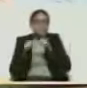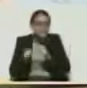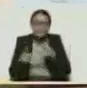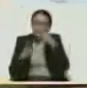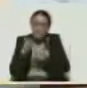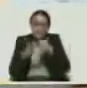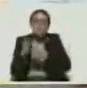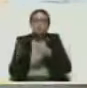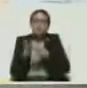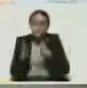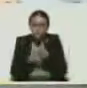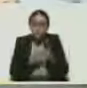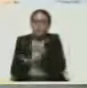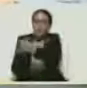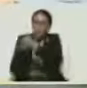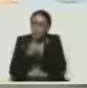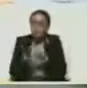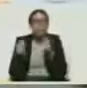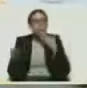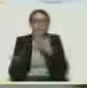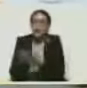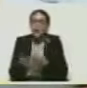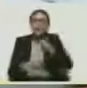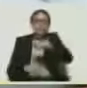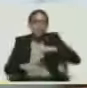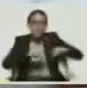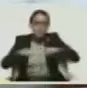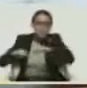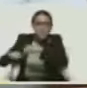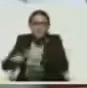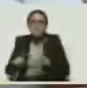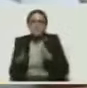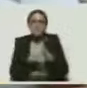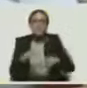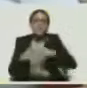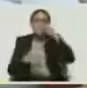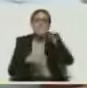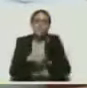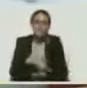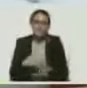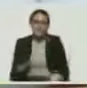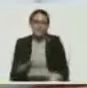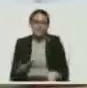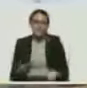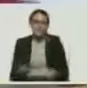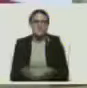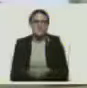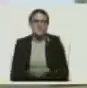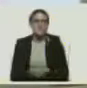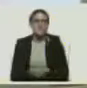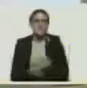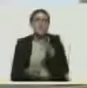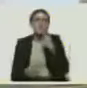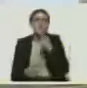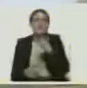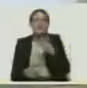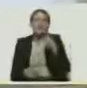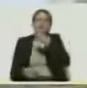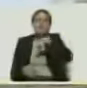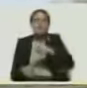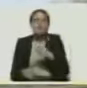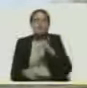vaya terminando su proyecto, el proyecto que quedó de segundo lugar en esto. Jorge. Y le aseguro que ese es el espíritu